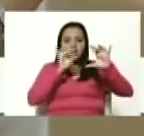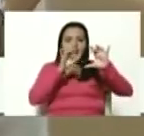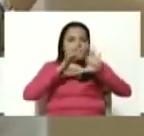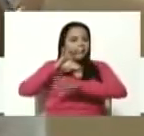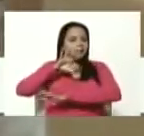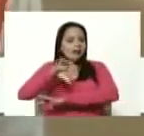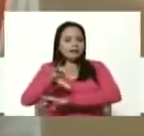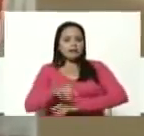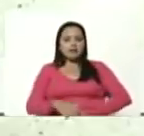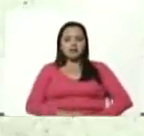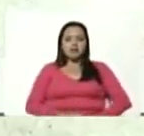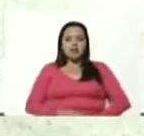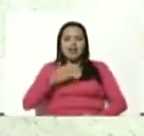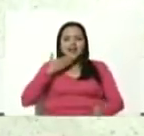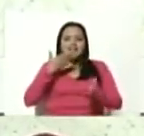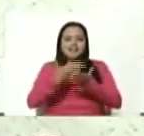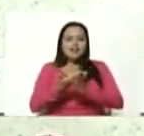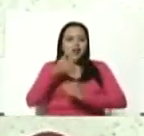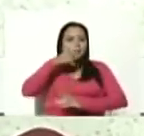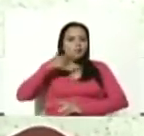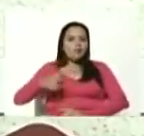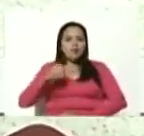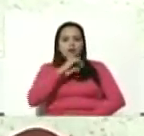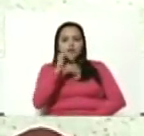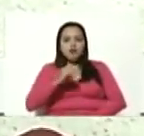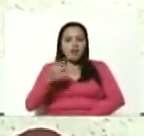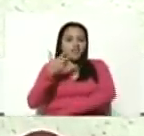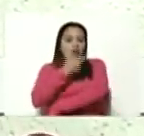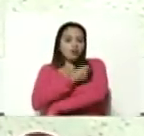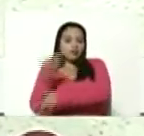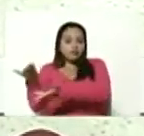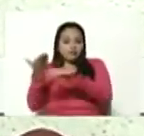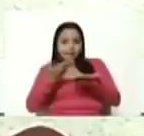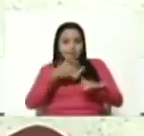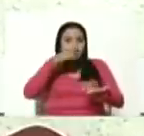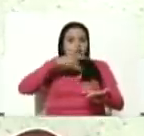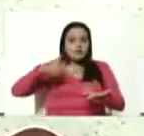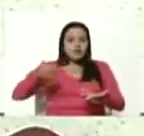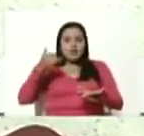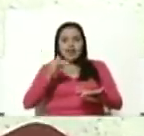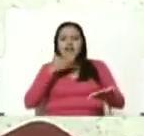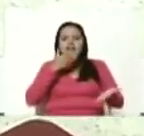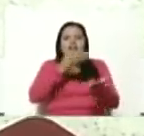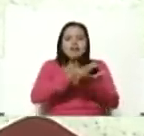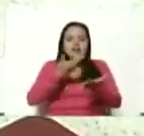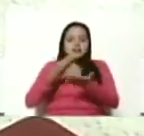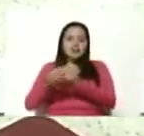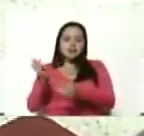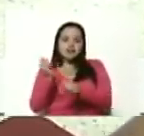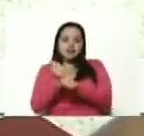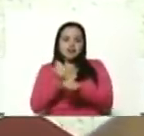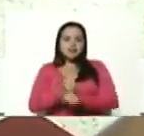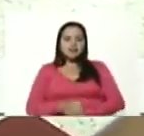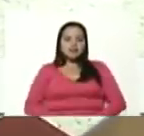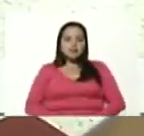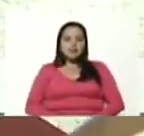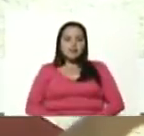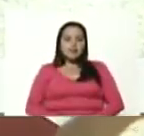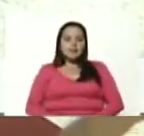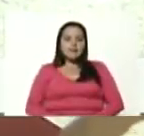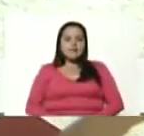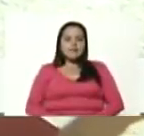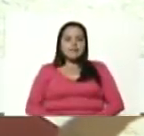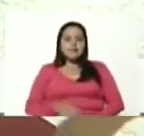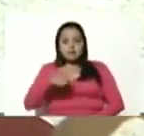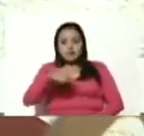pueblo zuliano, las vacunas que ha podido enviar para esta población, que está altamente agradecida. Cuente con la tropa del